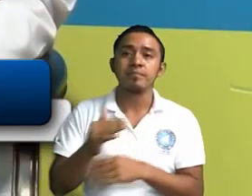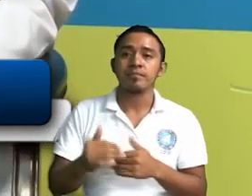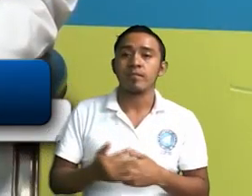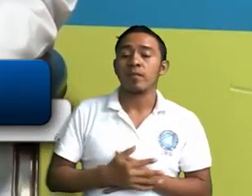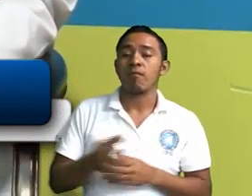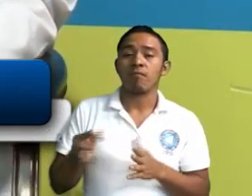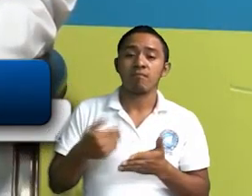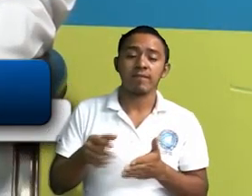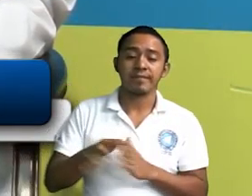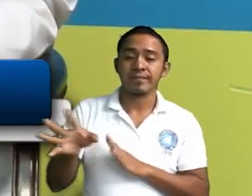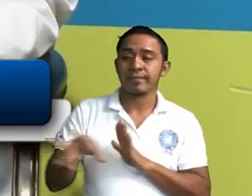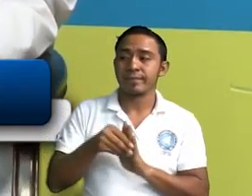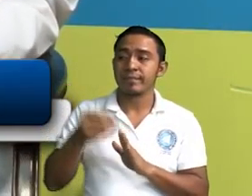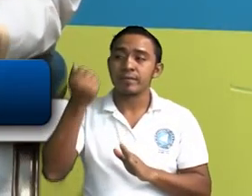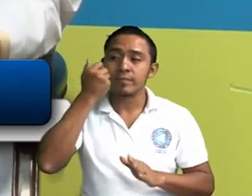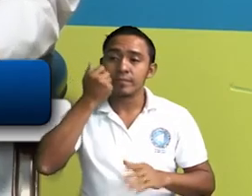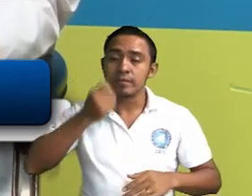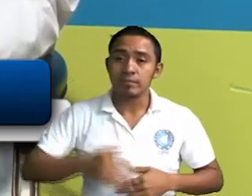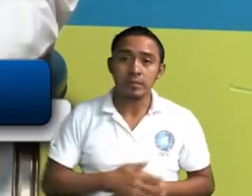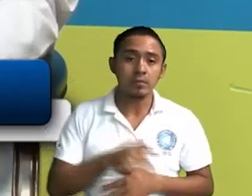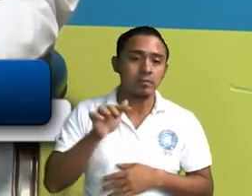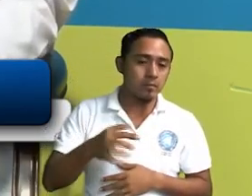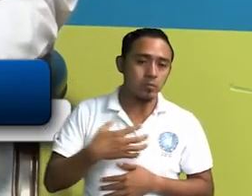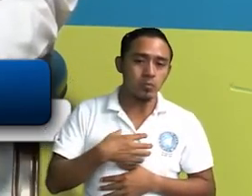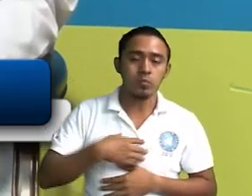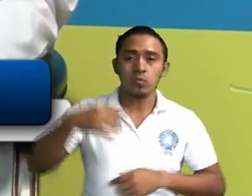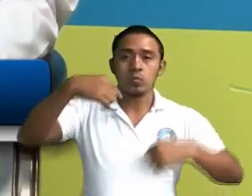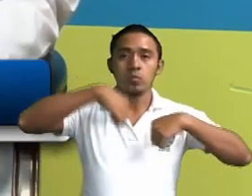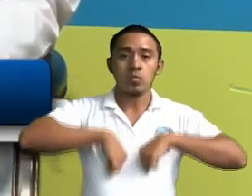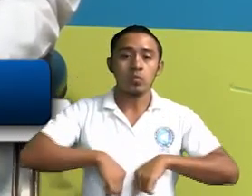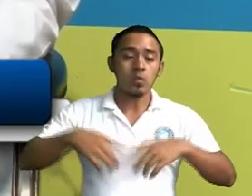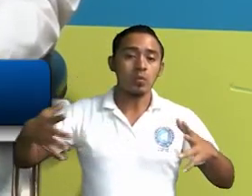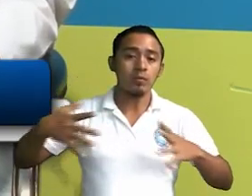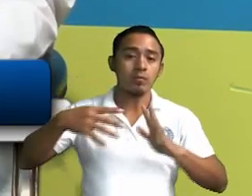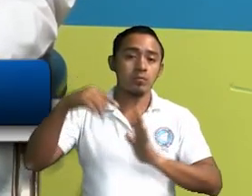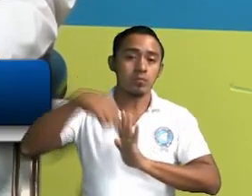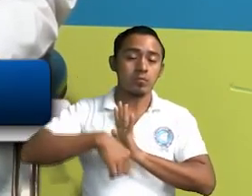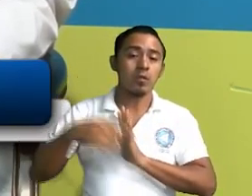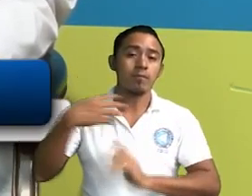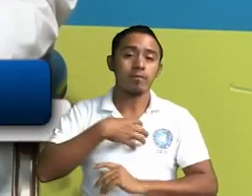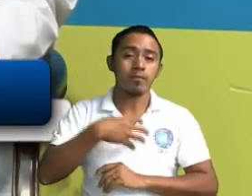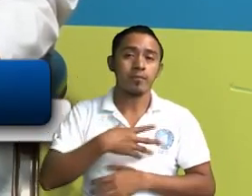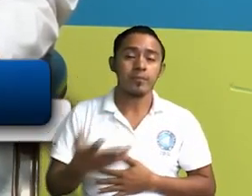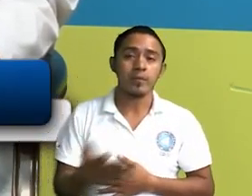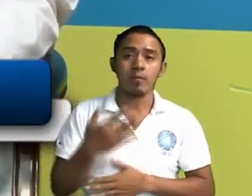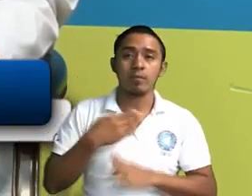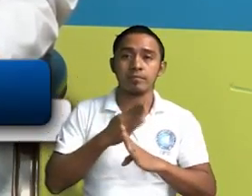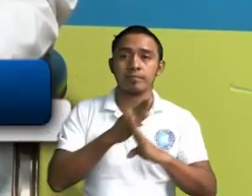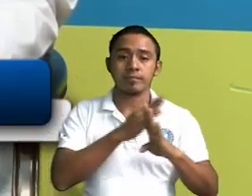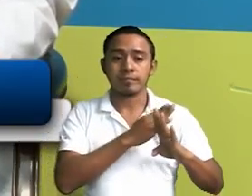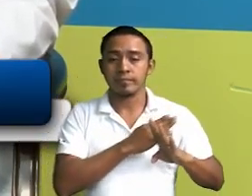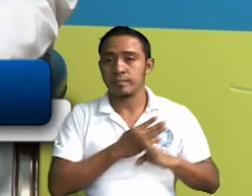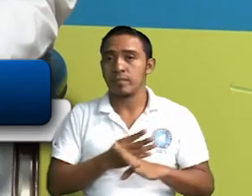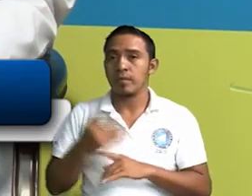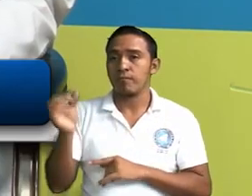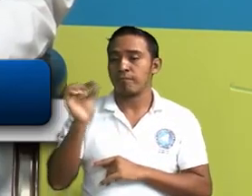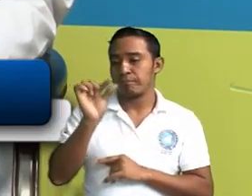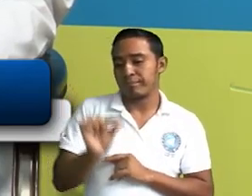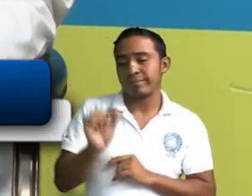infecciosos porque ellos tienen una es un organismo que se defienden de una menor